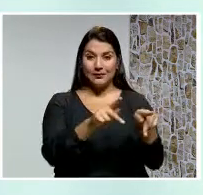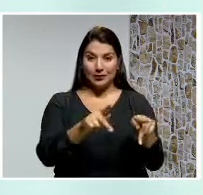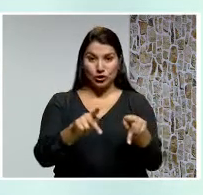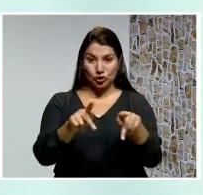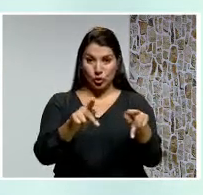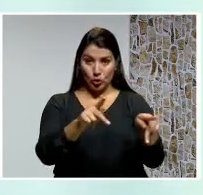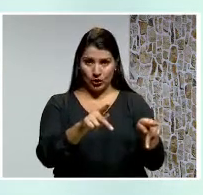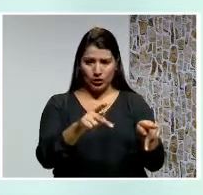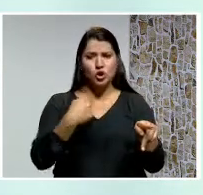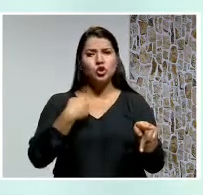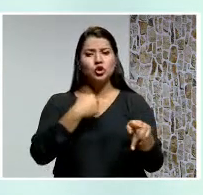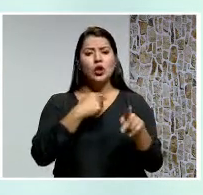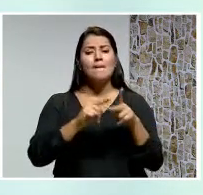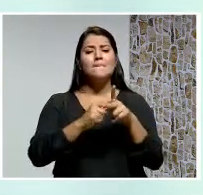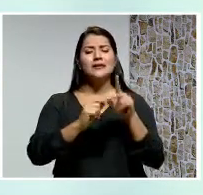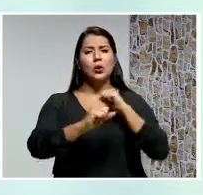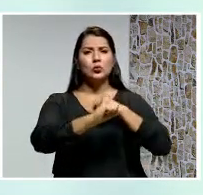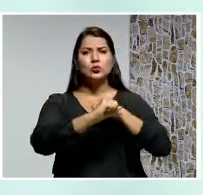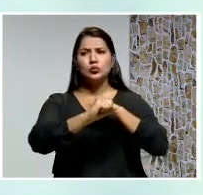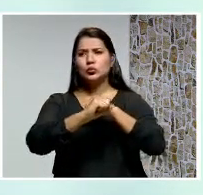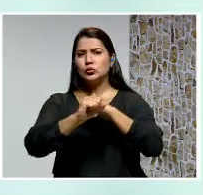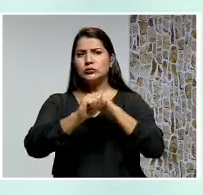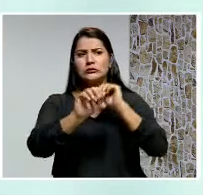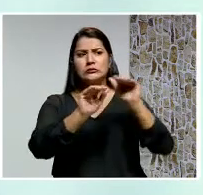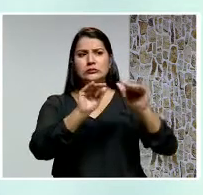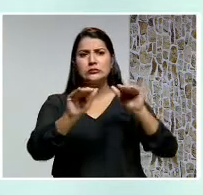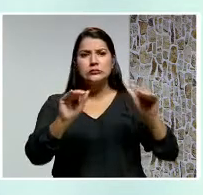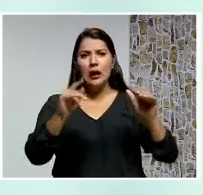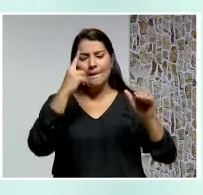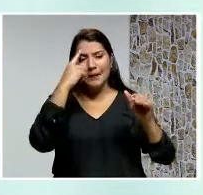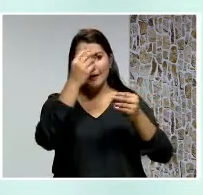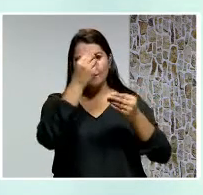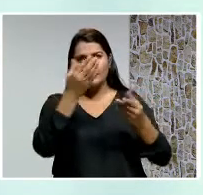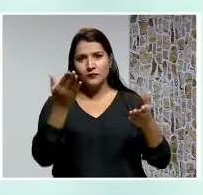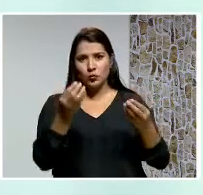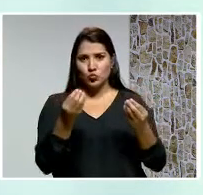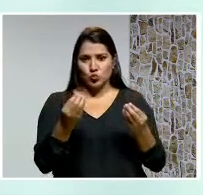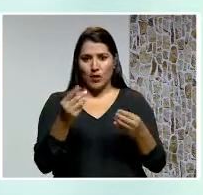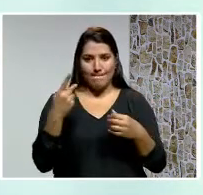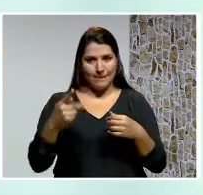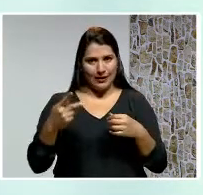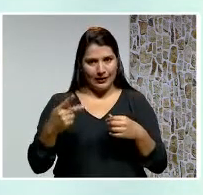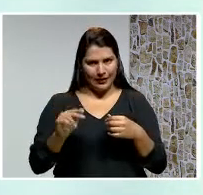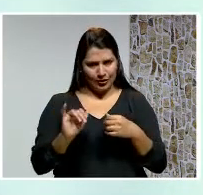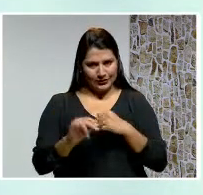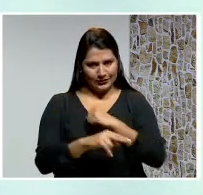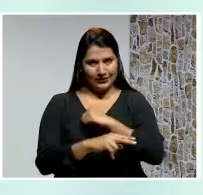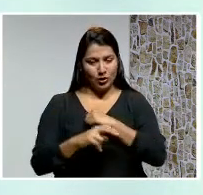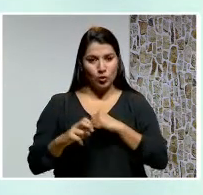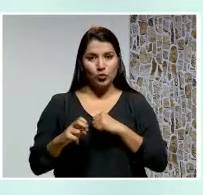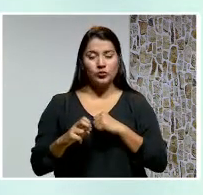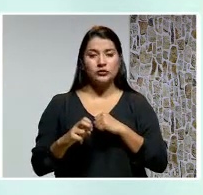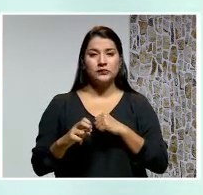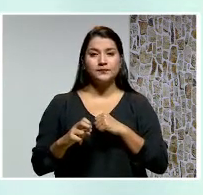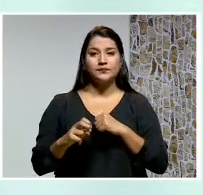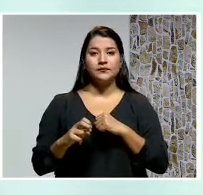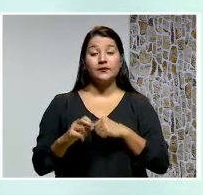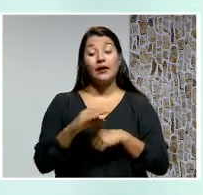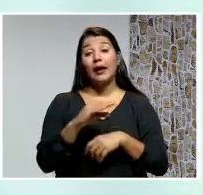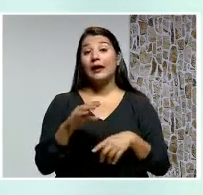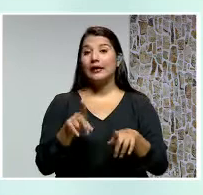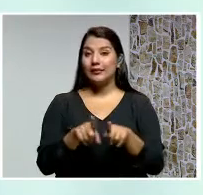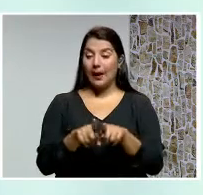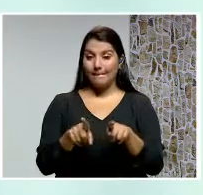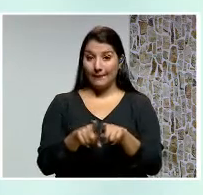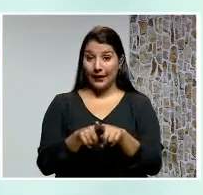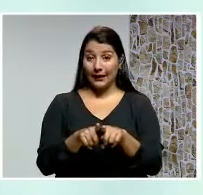la campaña de medios mediante la cual hemos informado de la peligrosidad de este tipo de prácticas. Y